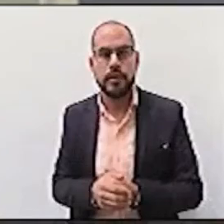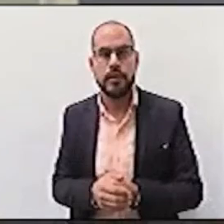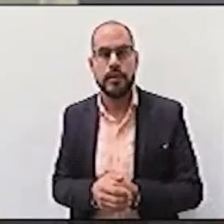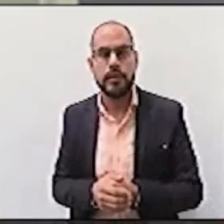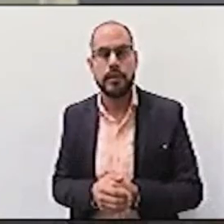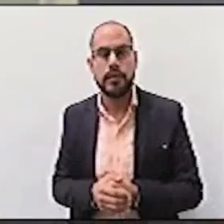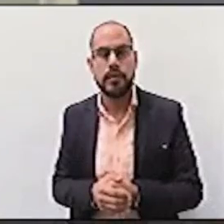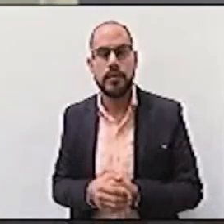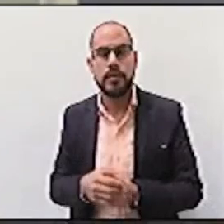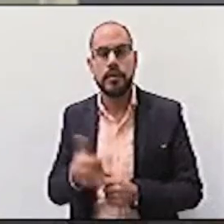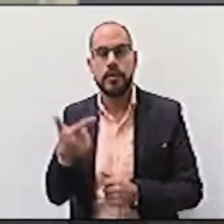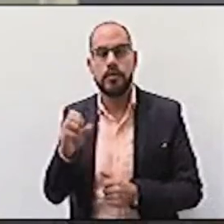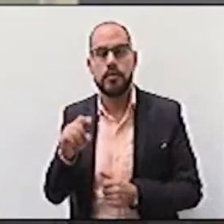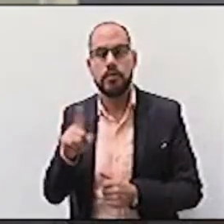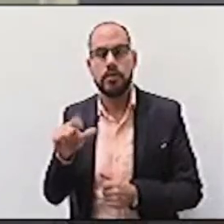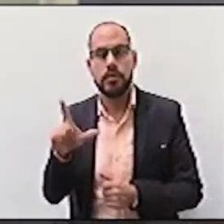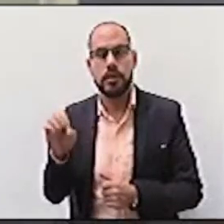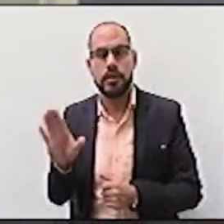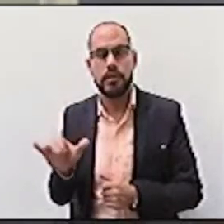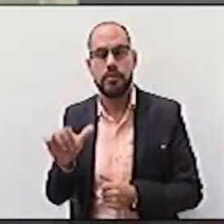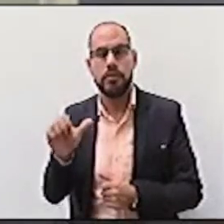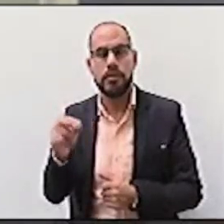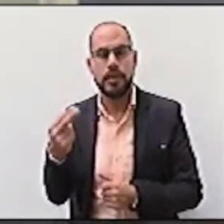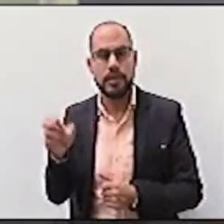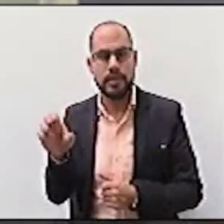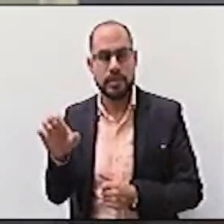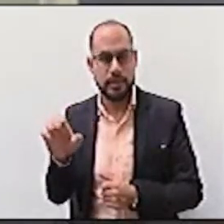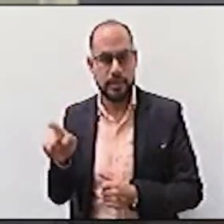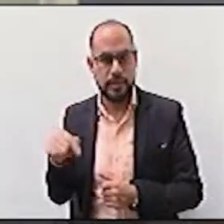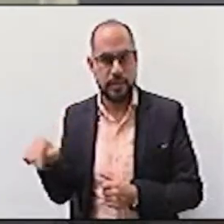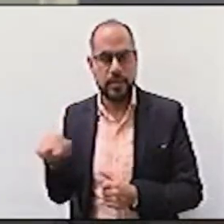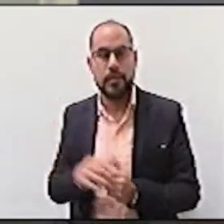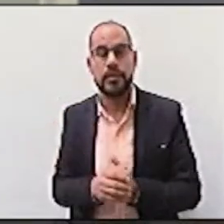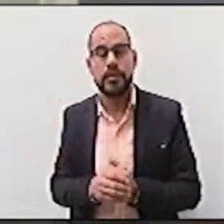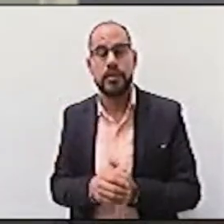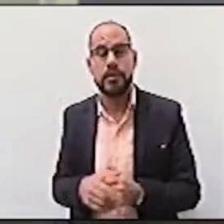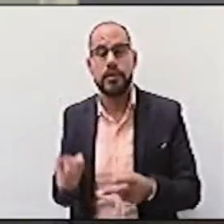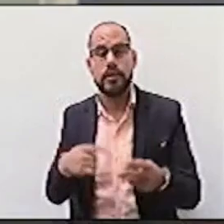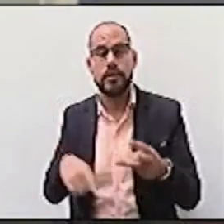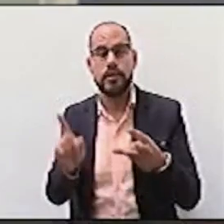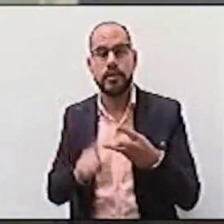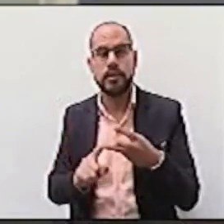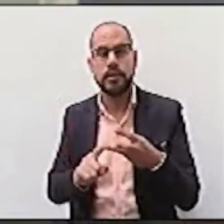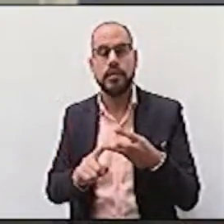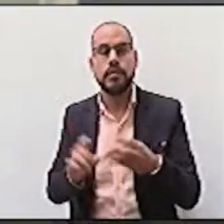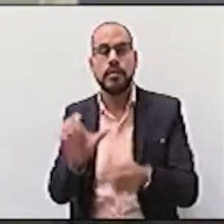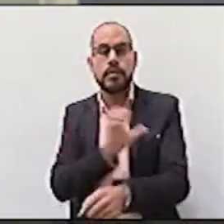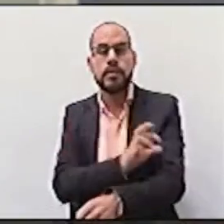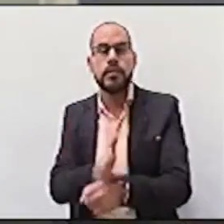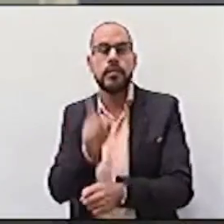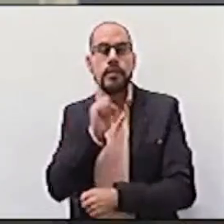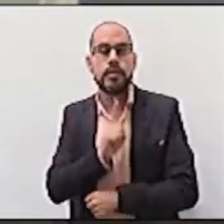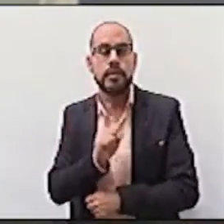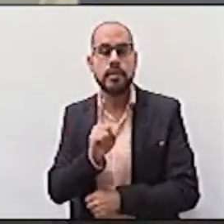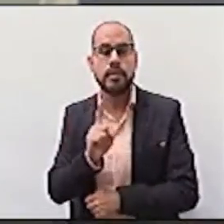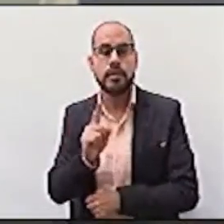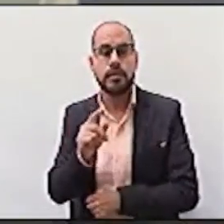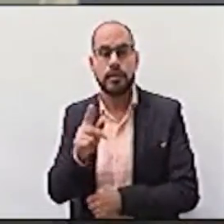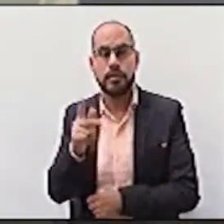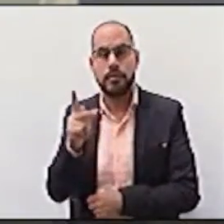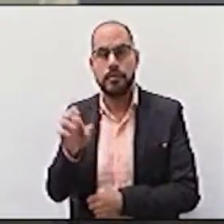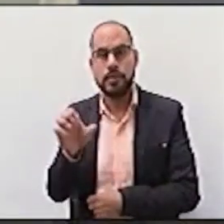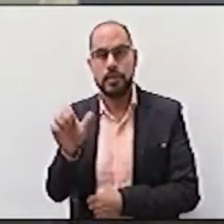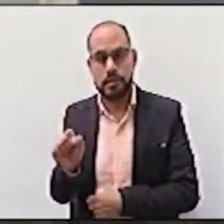Gonzalo Yáñez, con la coordinadora del Partido Encuentro Social, Sacil de León,